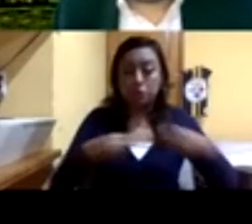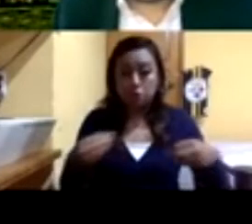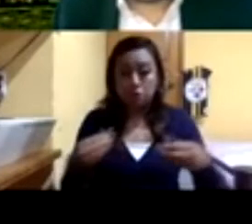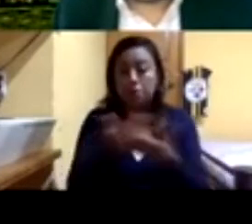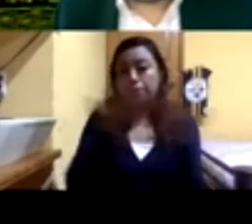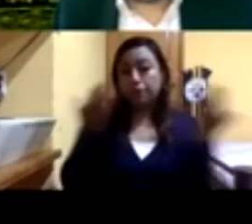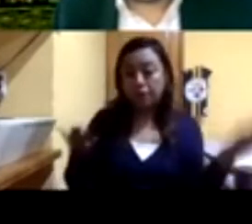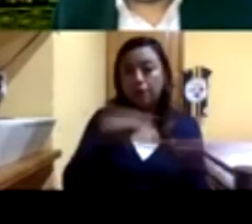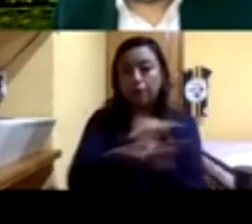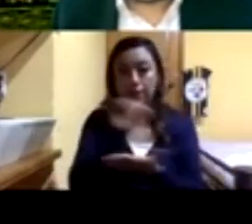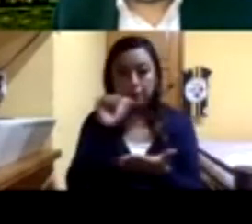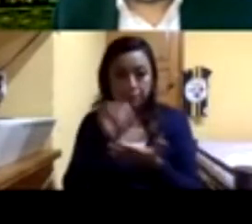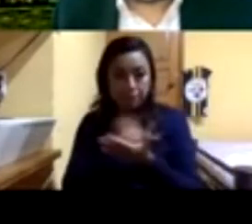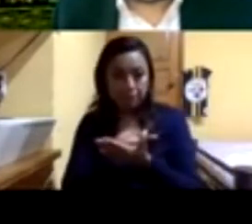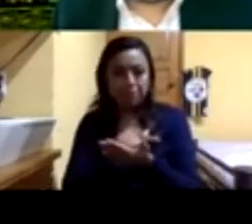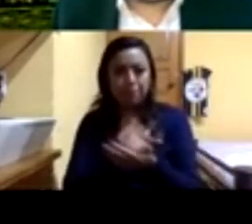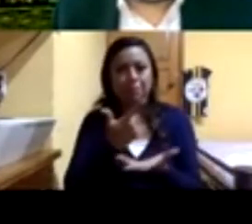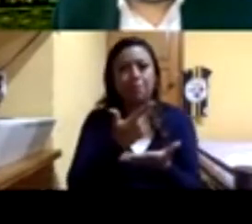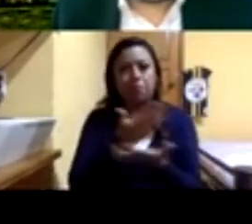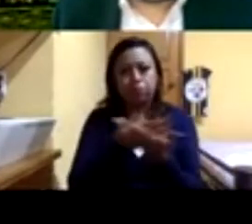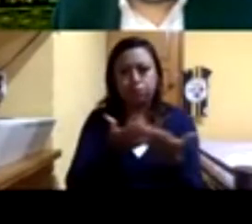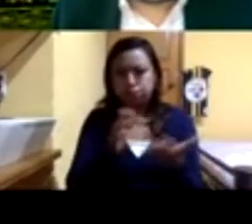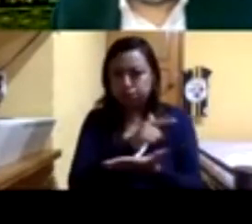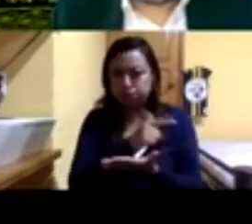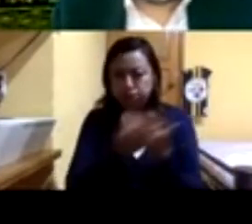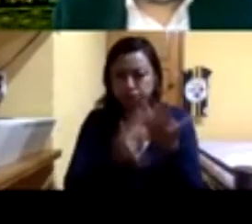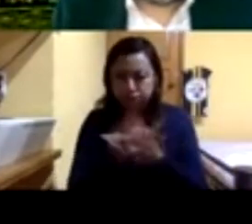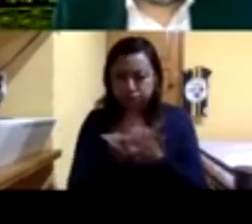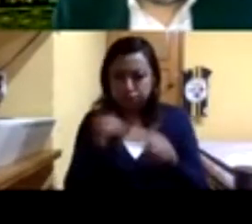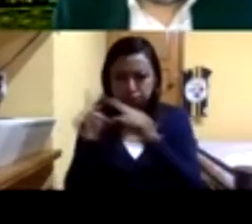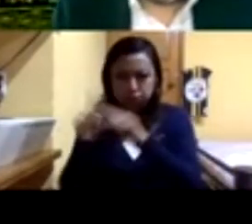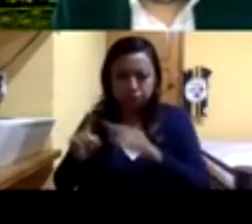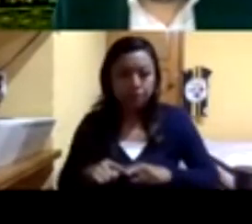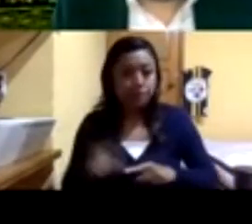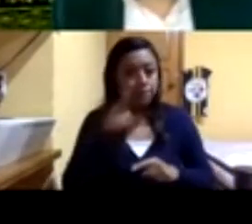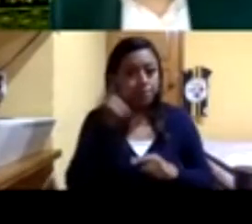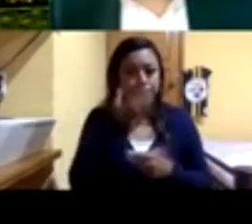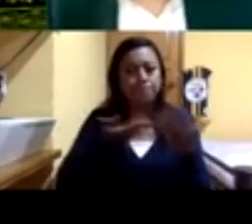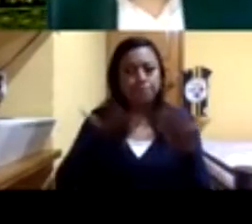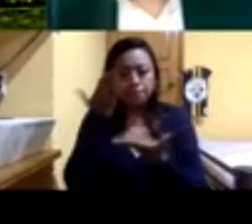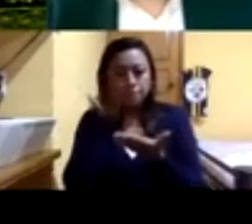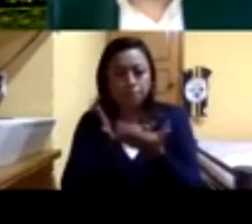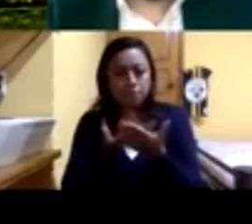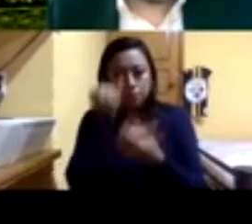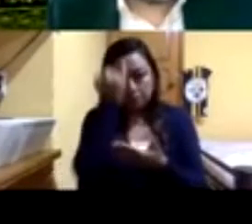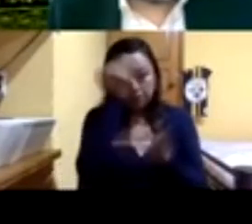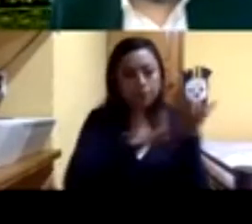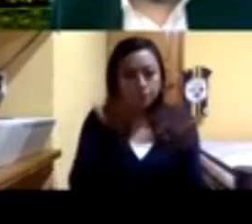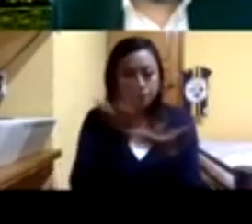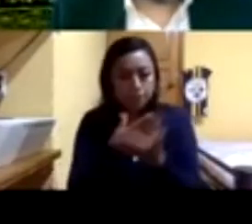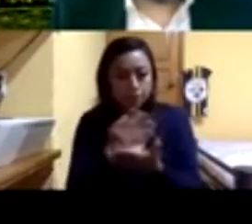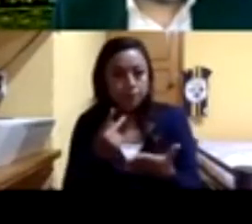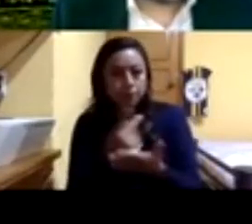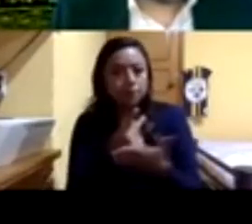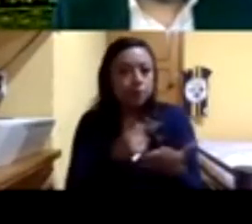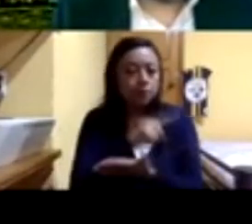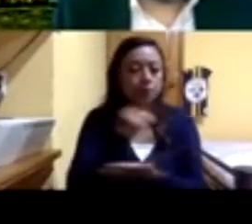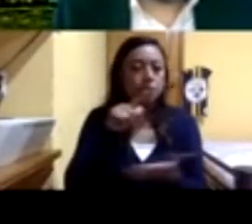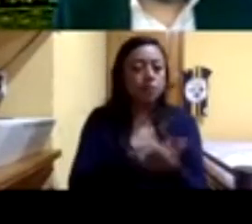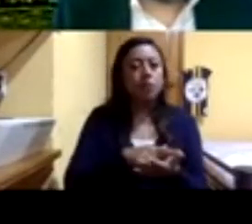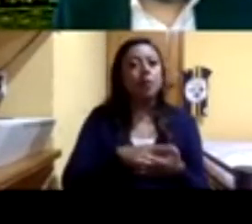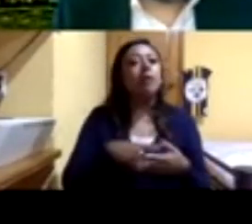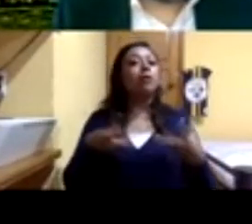ciudadana que permita plantear iniciativas de ley que de manera colaborativa